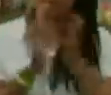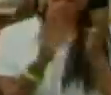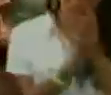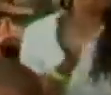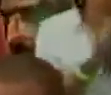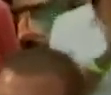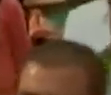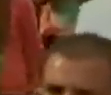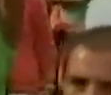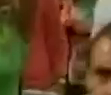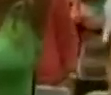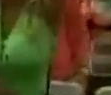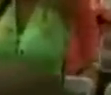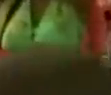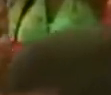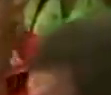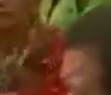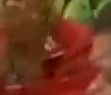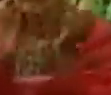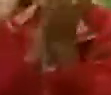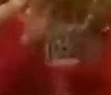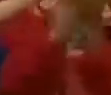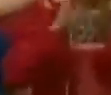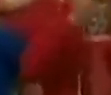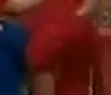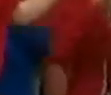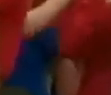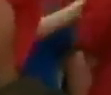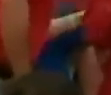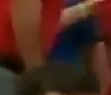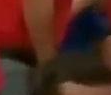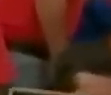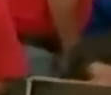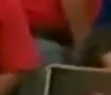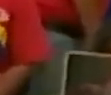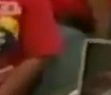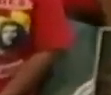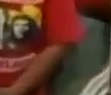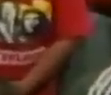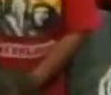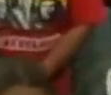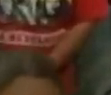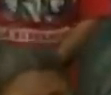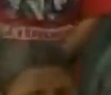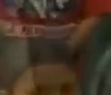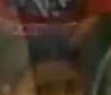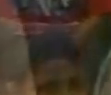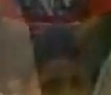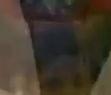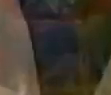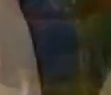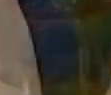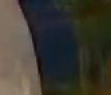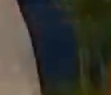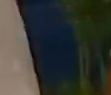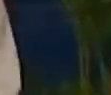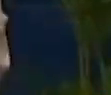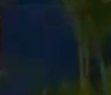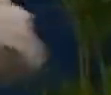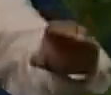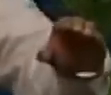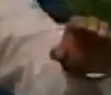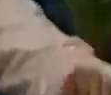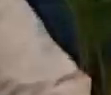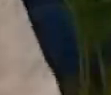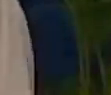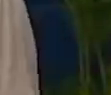Así como hicimos con los guarimberos en su momento. Guarimbero en la calle, guarimbero juzgado y preso. Y se